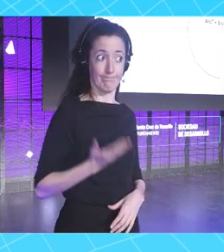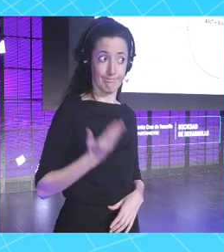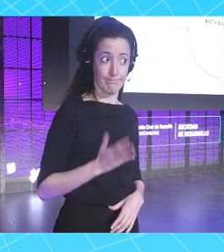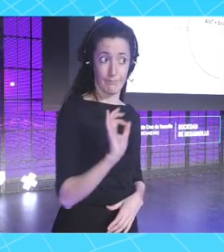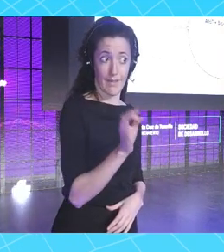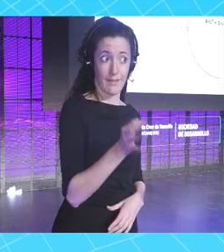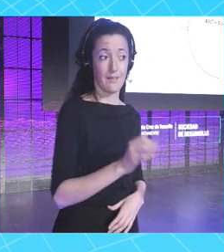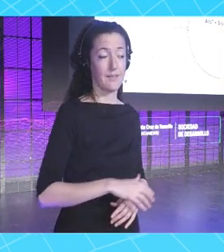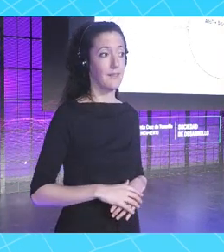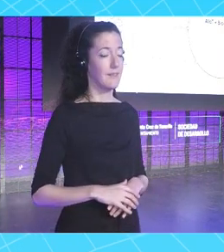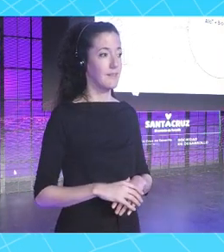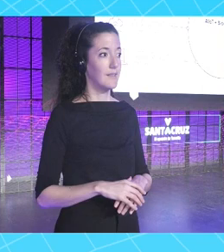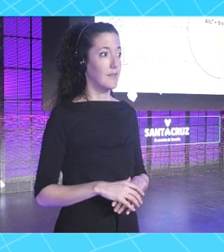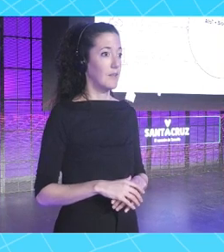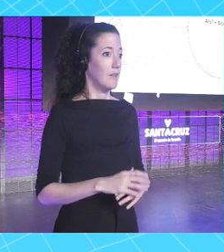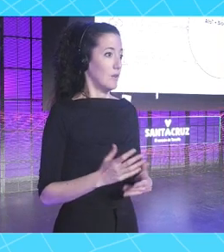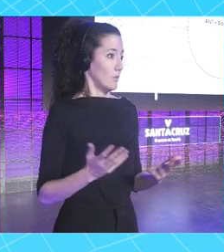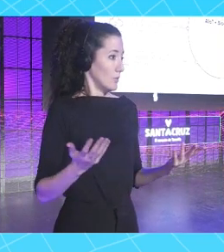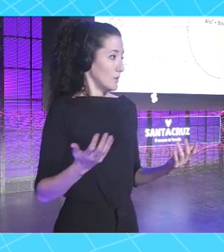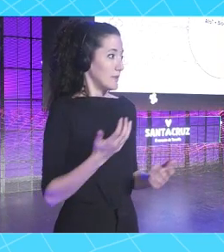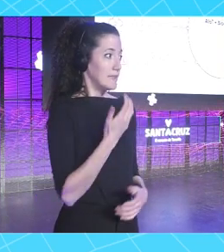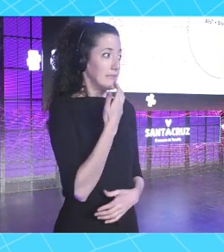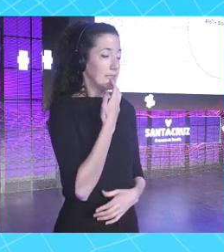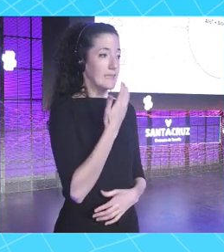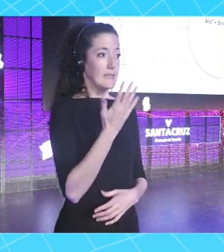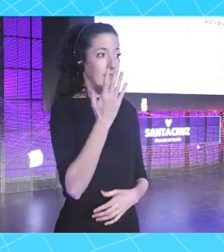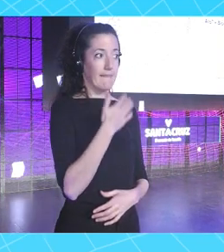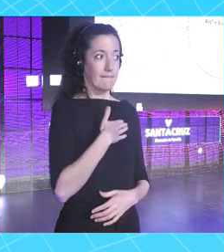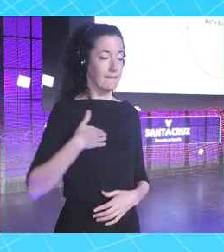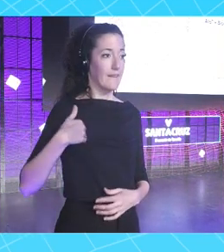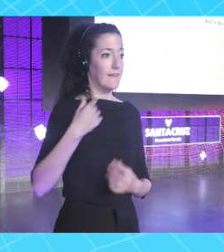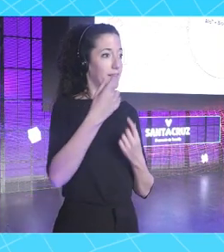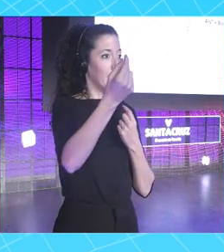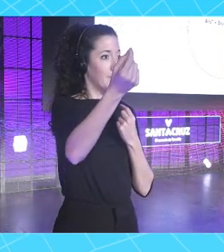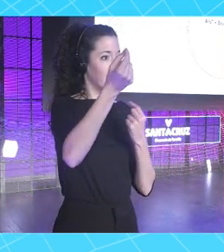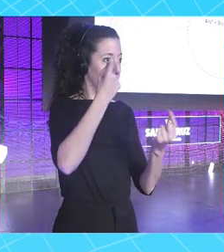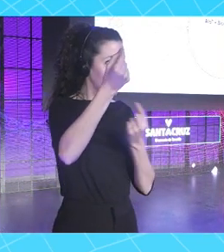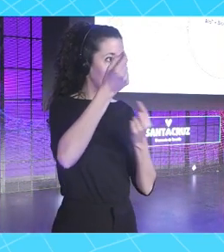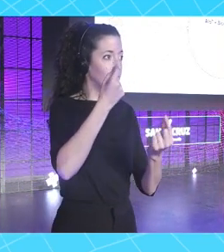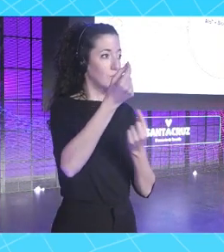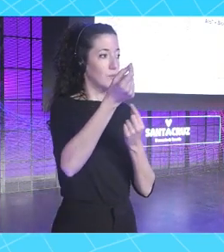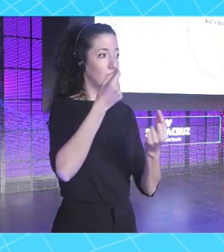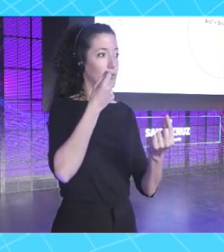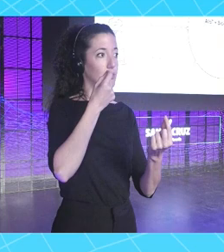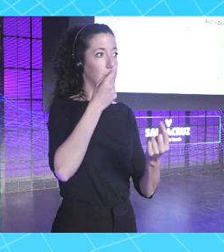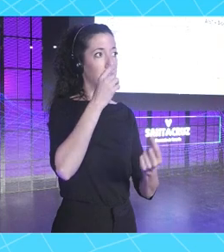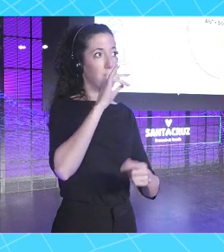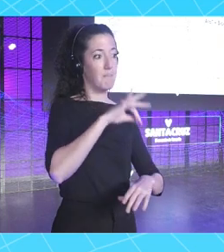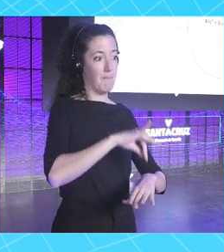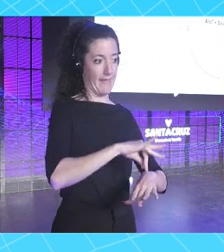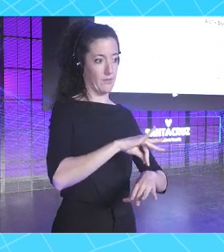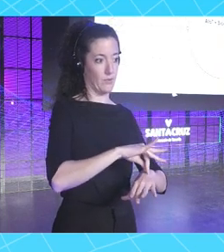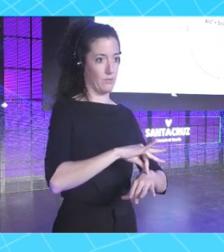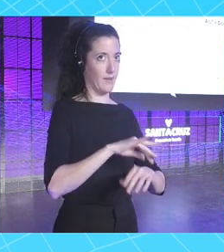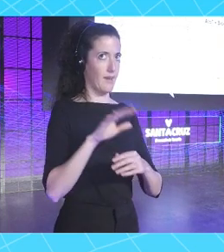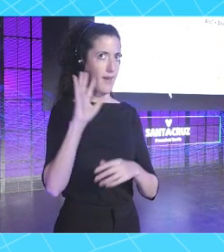o si estamos Si queremos tomar datos médicos Ya no digo de